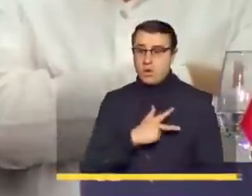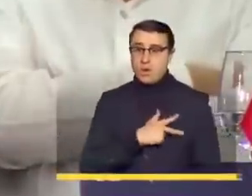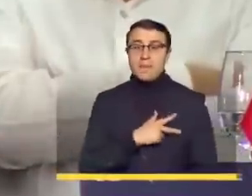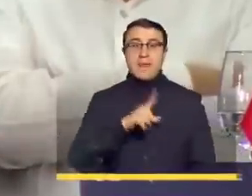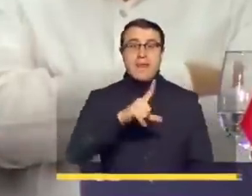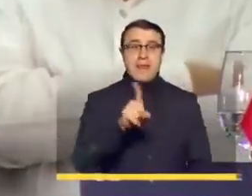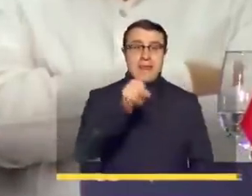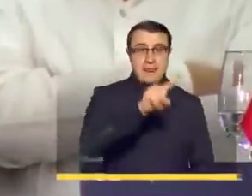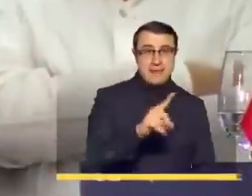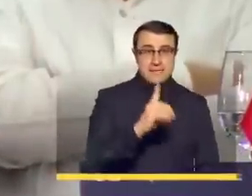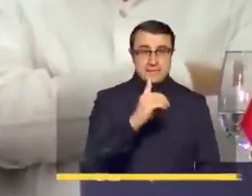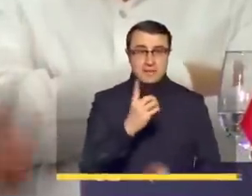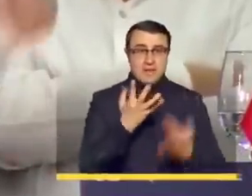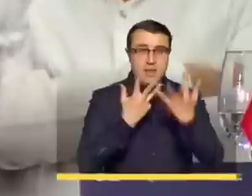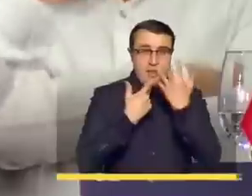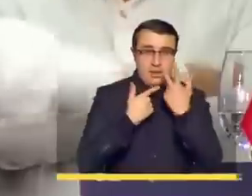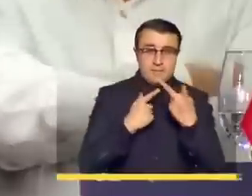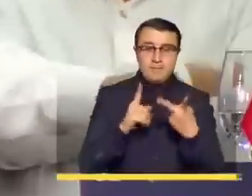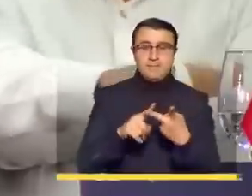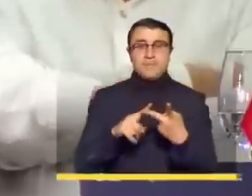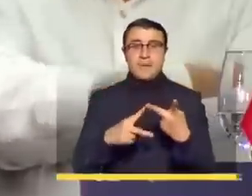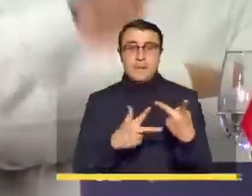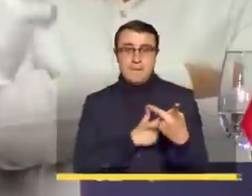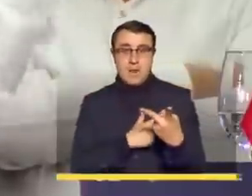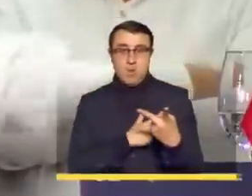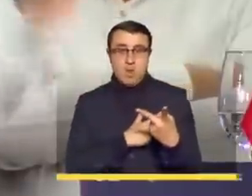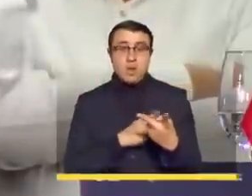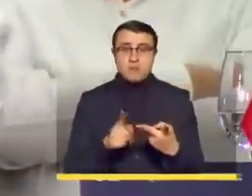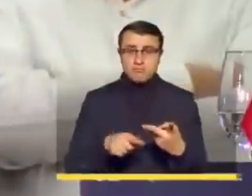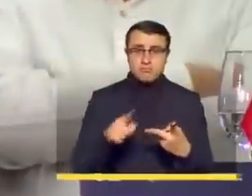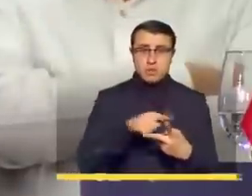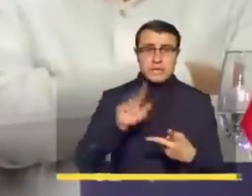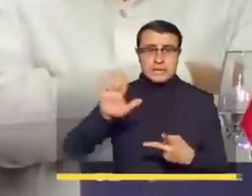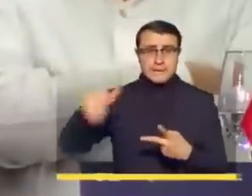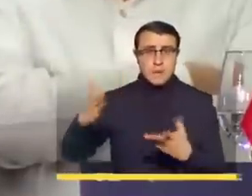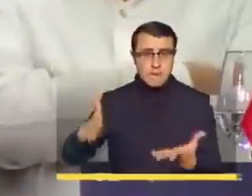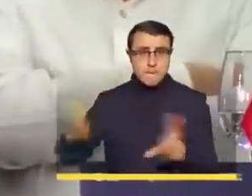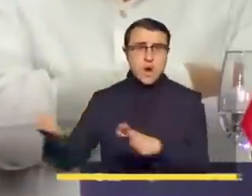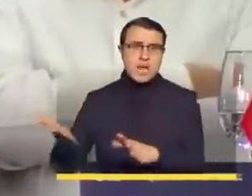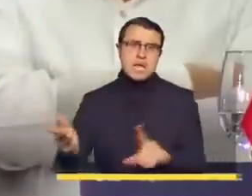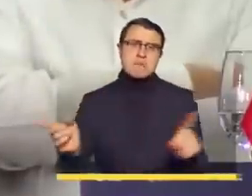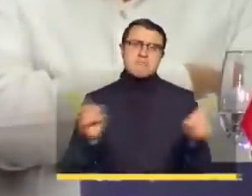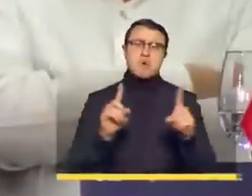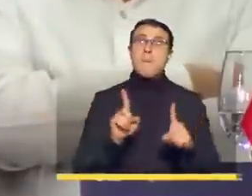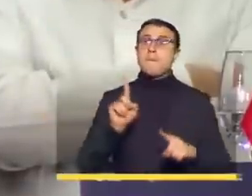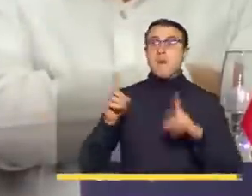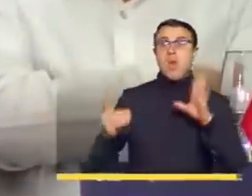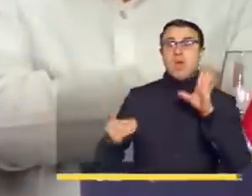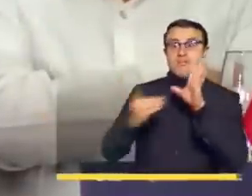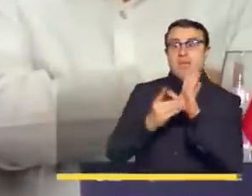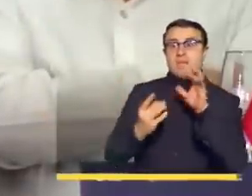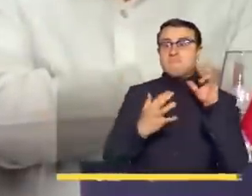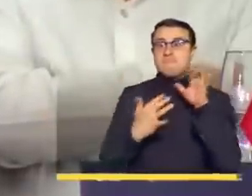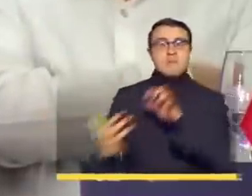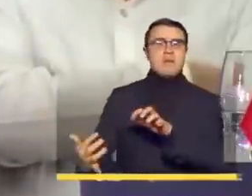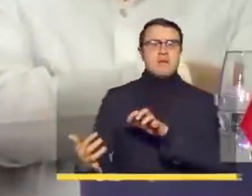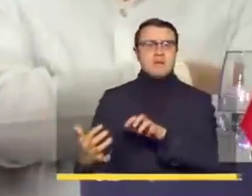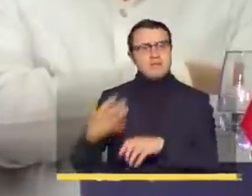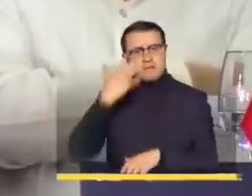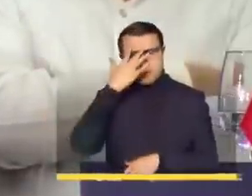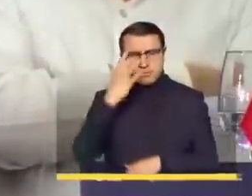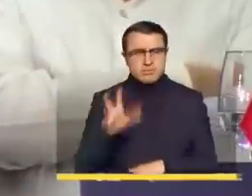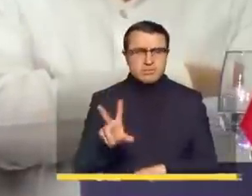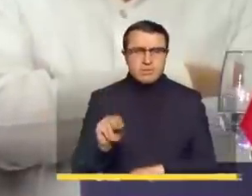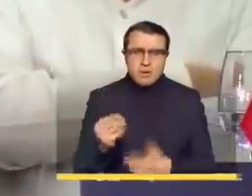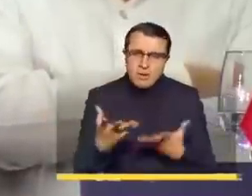LSD. Ni el LSD mata ni la marihuana mata. pero ahí decretó la guerra porque no quería